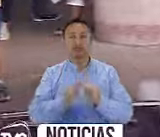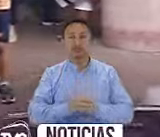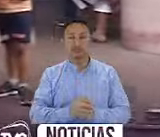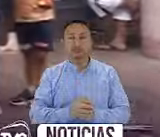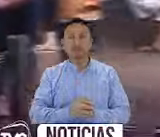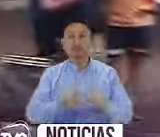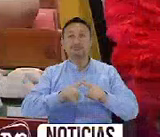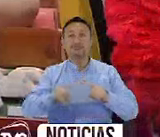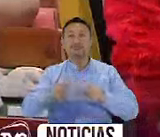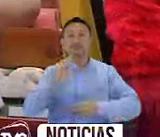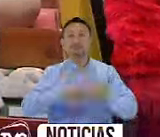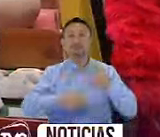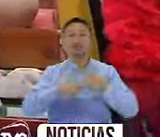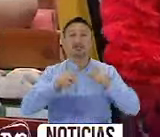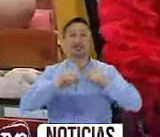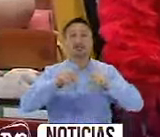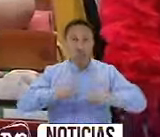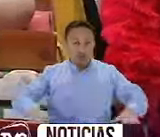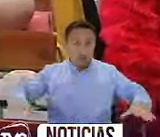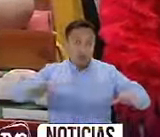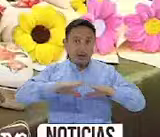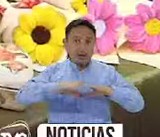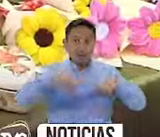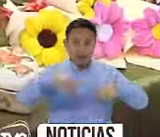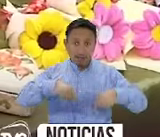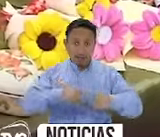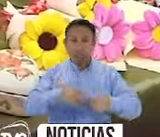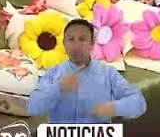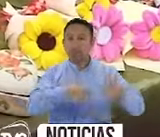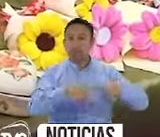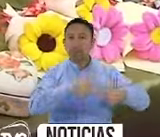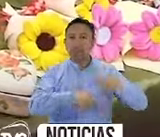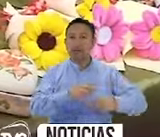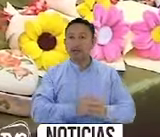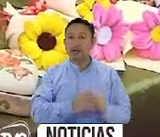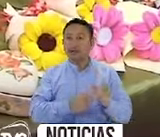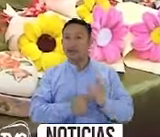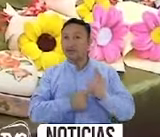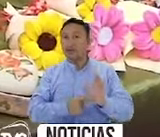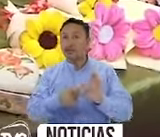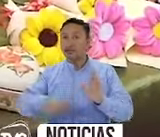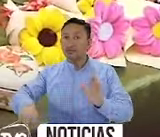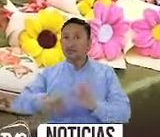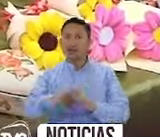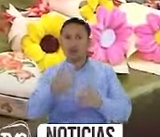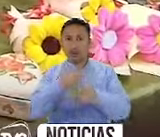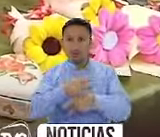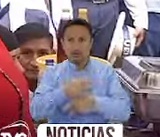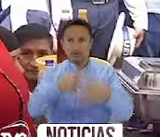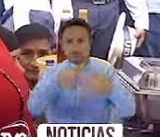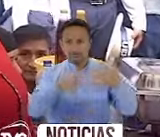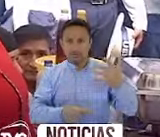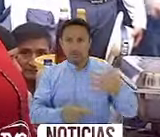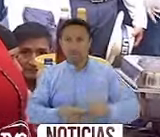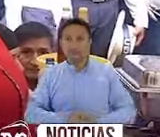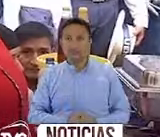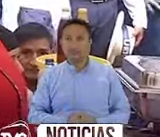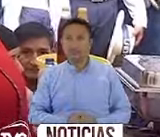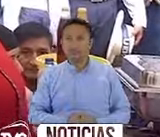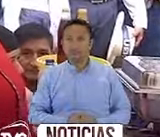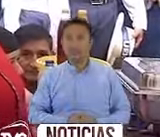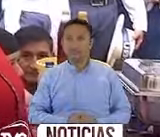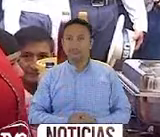de diferentes lugares de la provincia dieron a conocer un sinnúmero de productos. Tenemos mi barquito